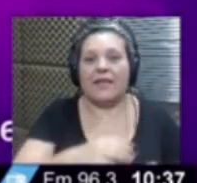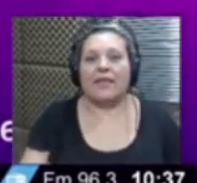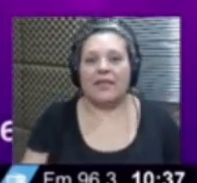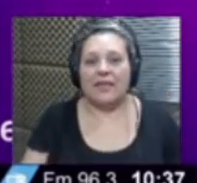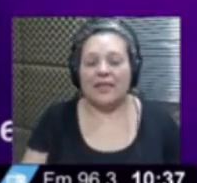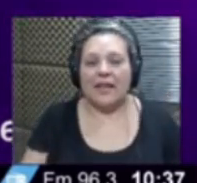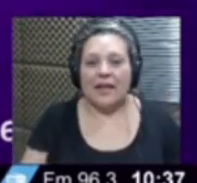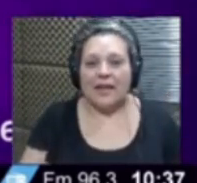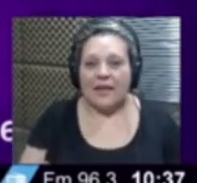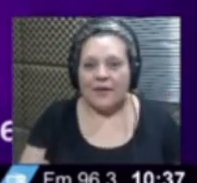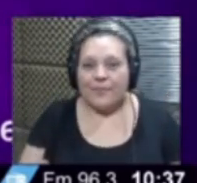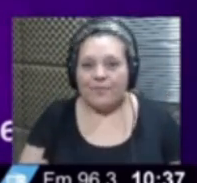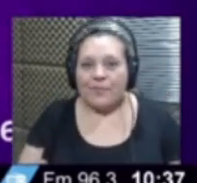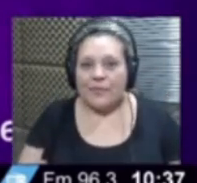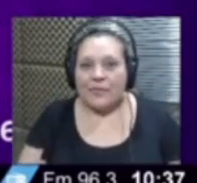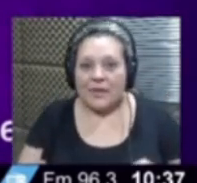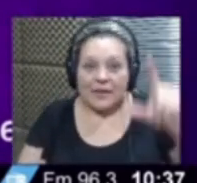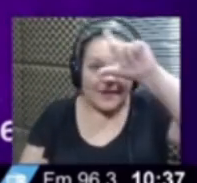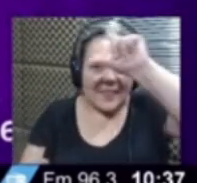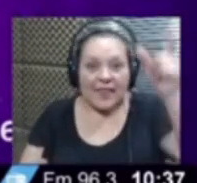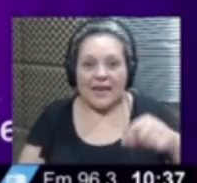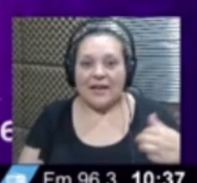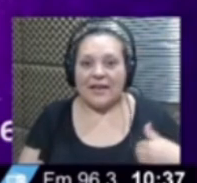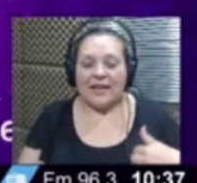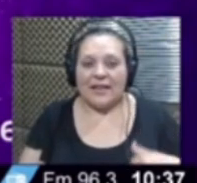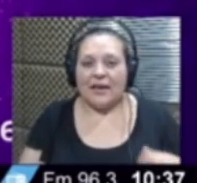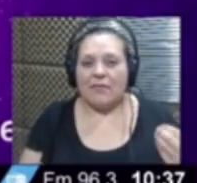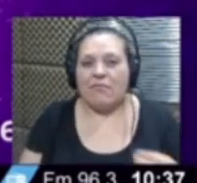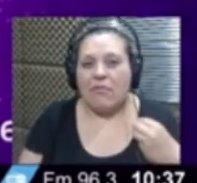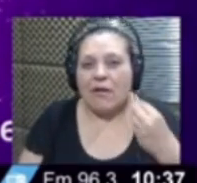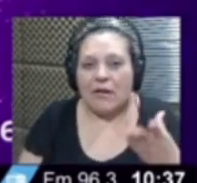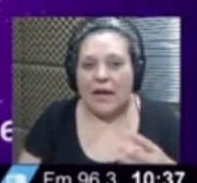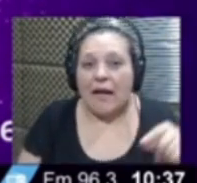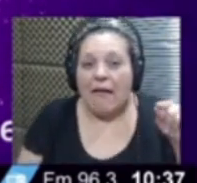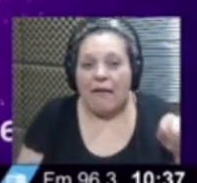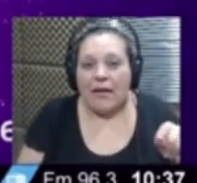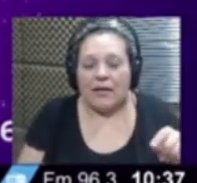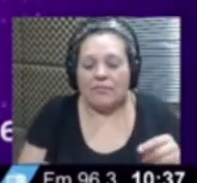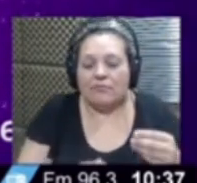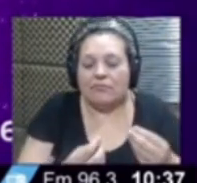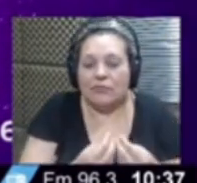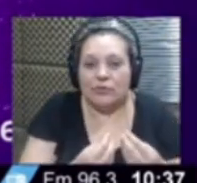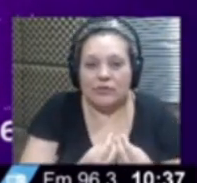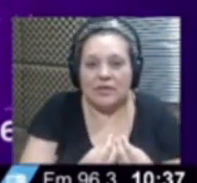Argentina. Es Bien. una provincia histórica, es la provincia más vieja de la República Argentina